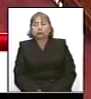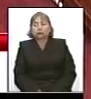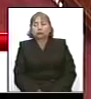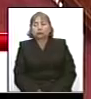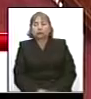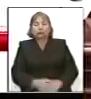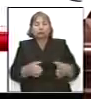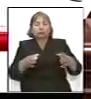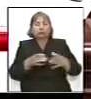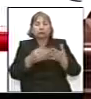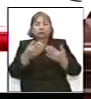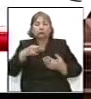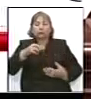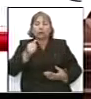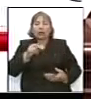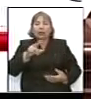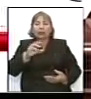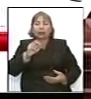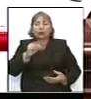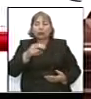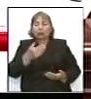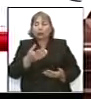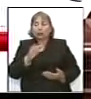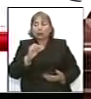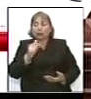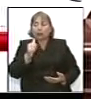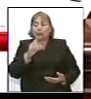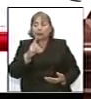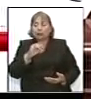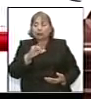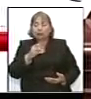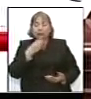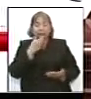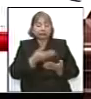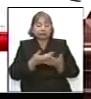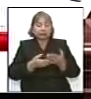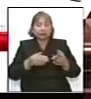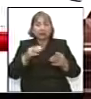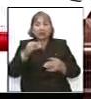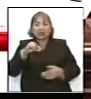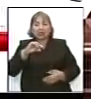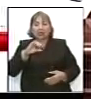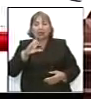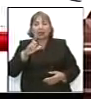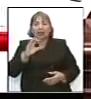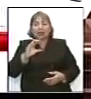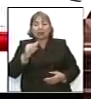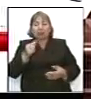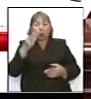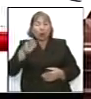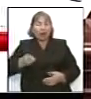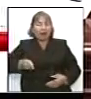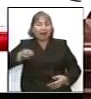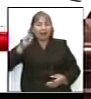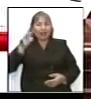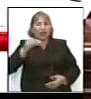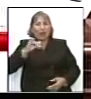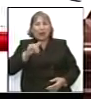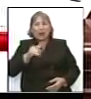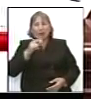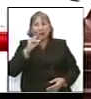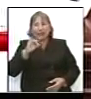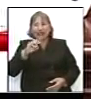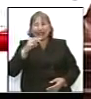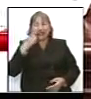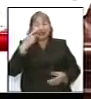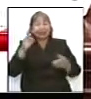Del congresista Pariona Galindo, el Congreso de la República acuerda saludar al distrito de Quilcas, provincia de Huancayo, departamento de Junín, con motivo